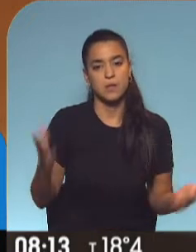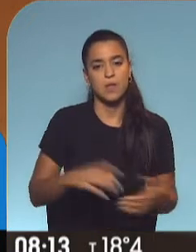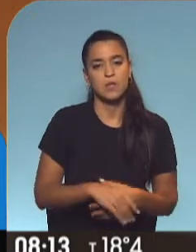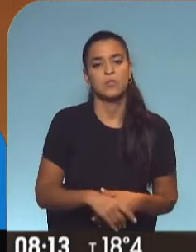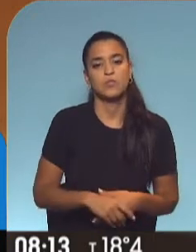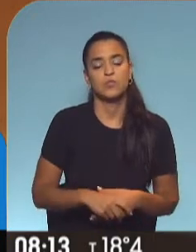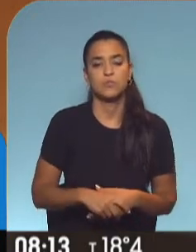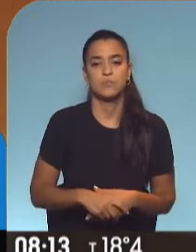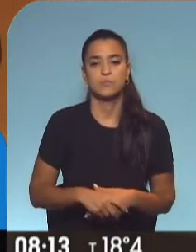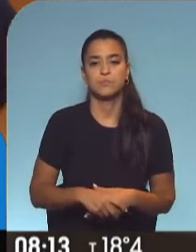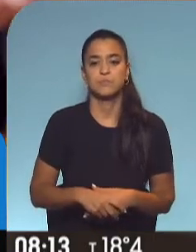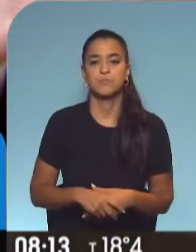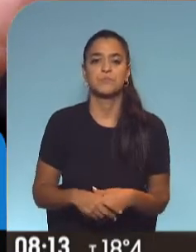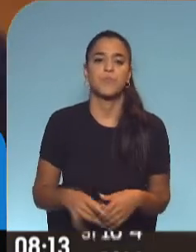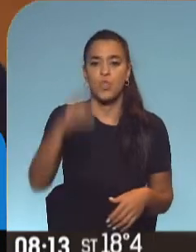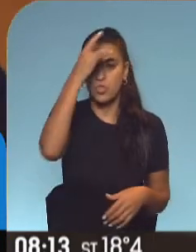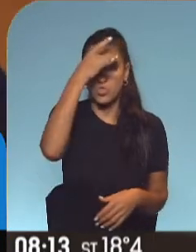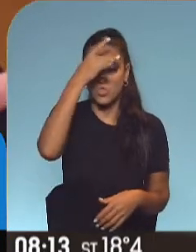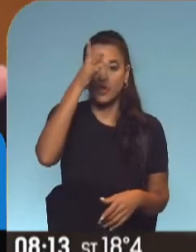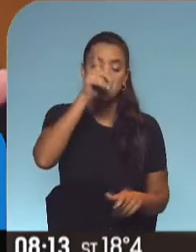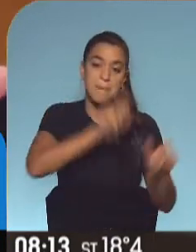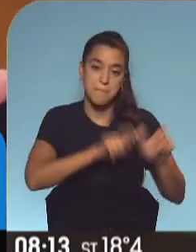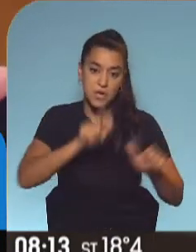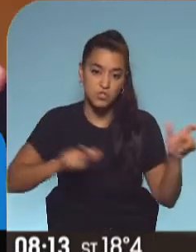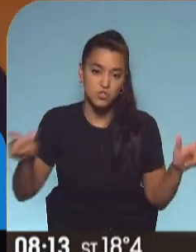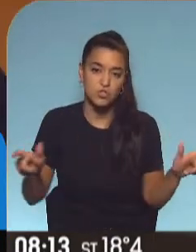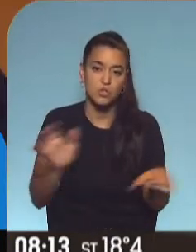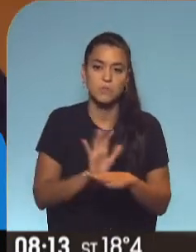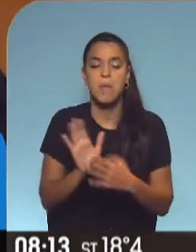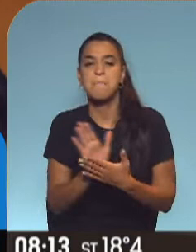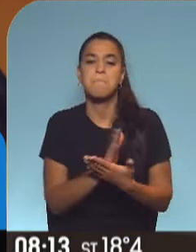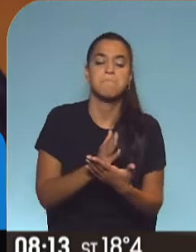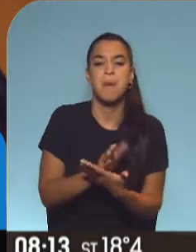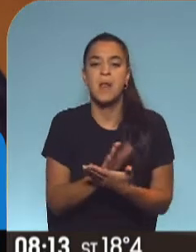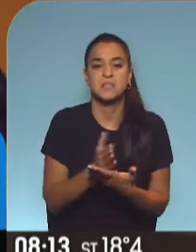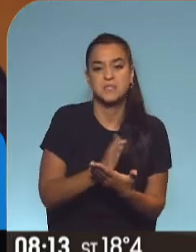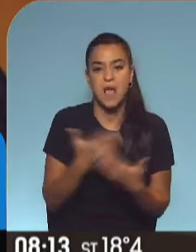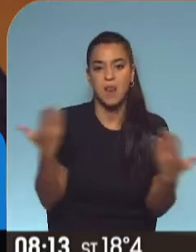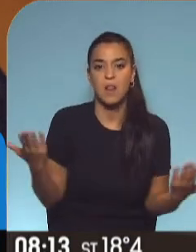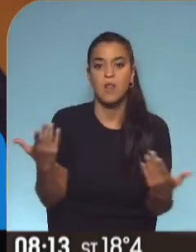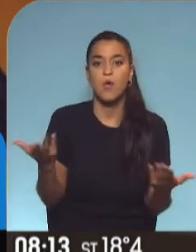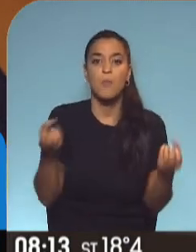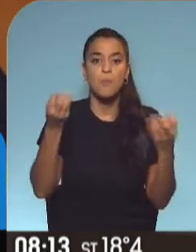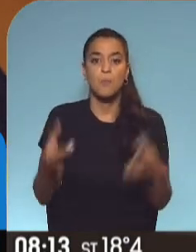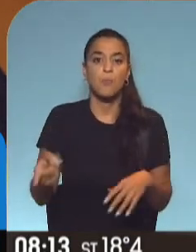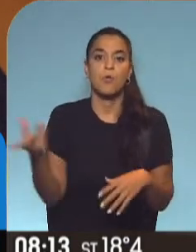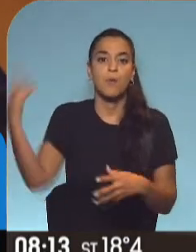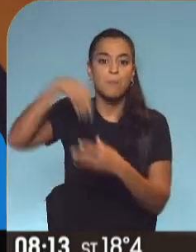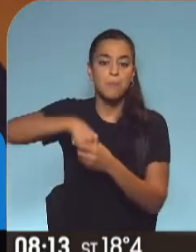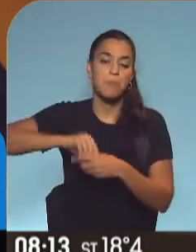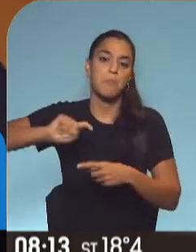terminan ahí son 12 personas, por lo general, lo más imparciales posibles e independientes frente al caso, porque no pertenecen a ningún